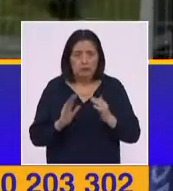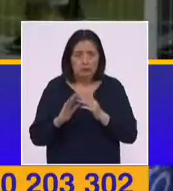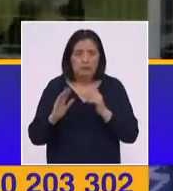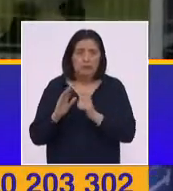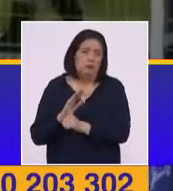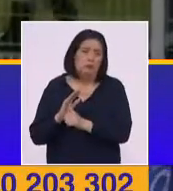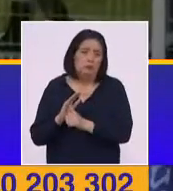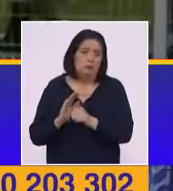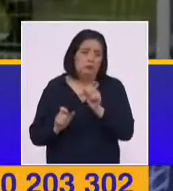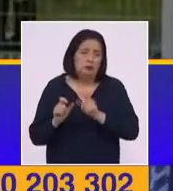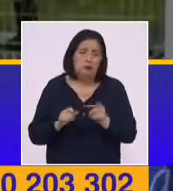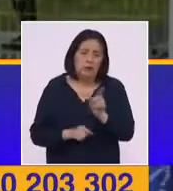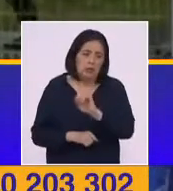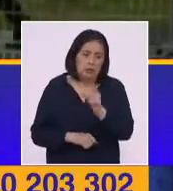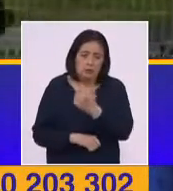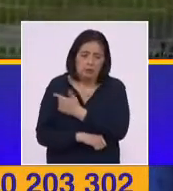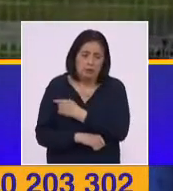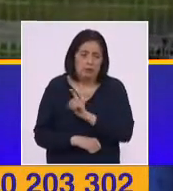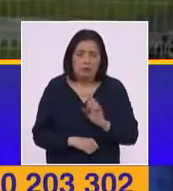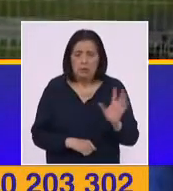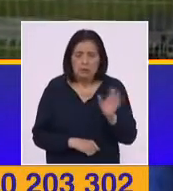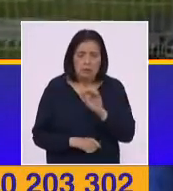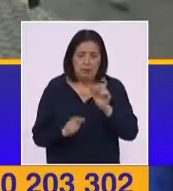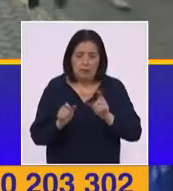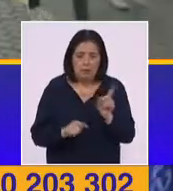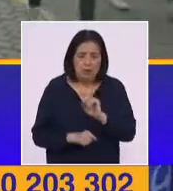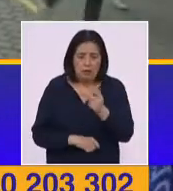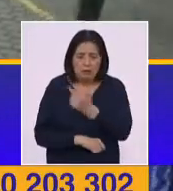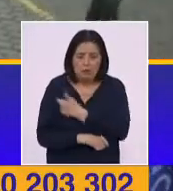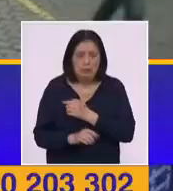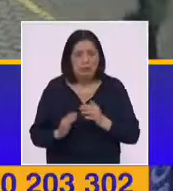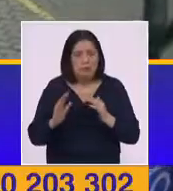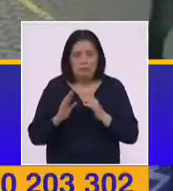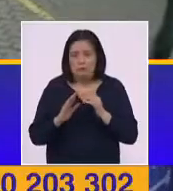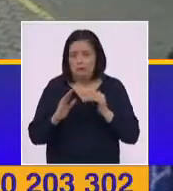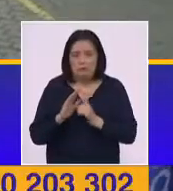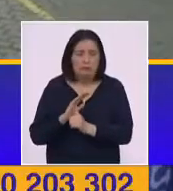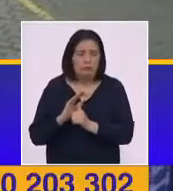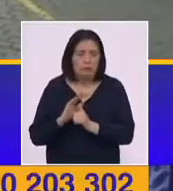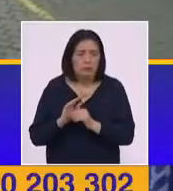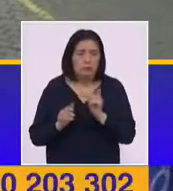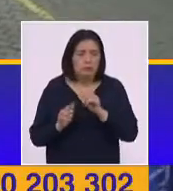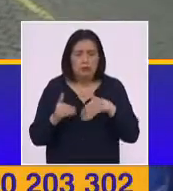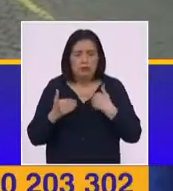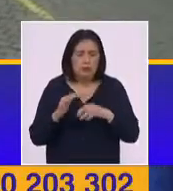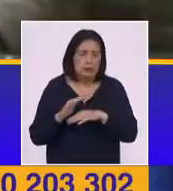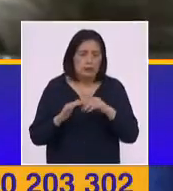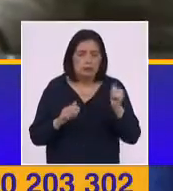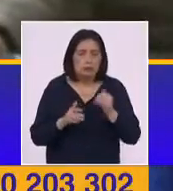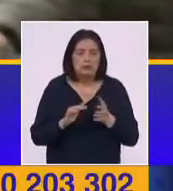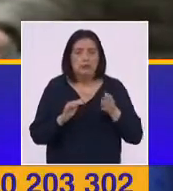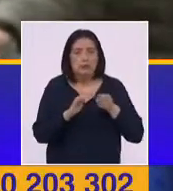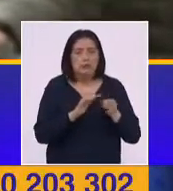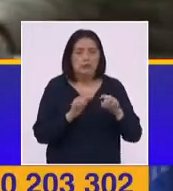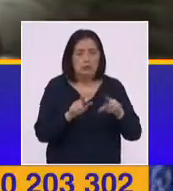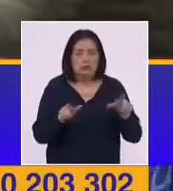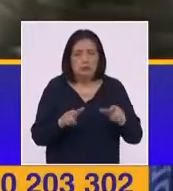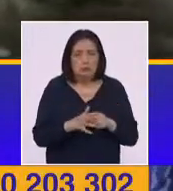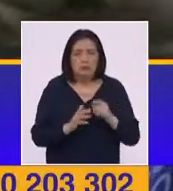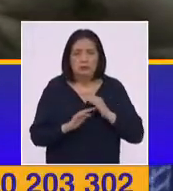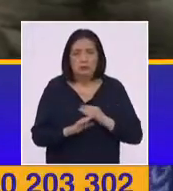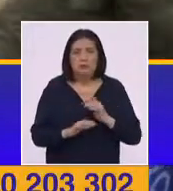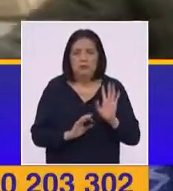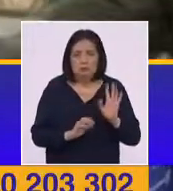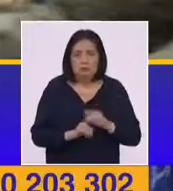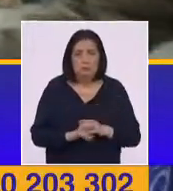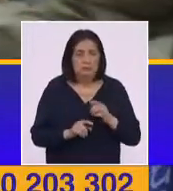confinamiento para las personas que no se han vacunado. Para todas las personas que no están vacunadas tienen restringida la salida o el acceso a ciertos estos espacios justamente para evitar